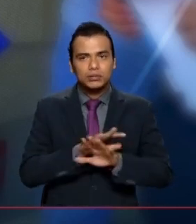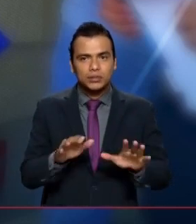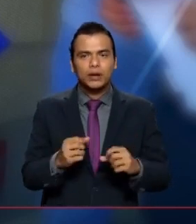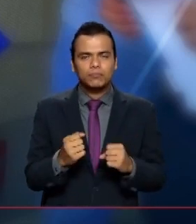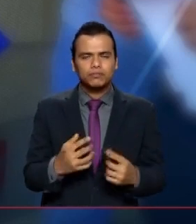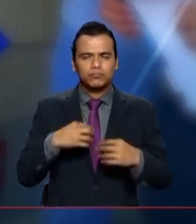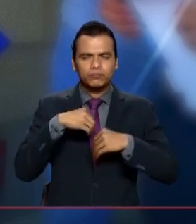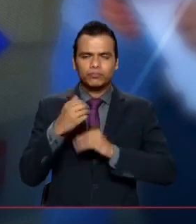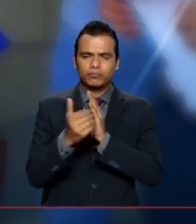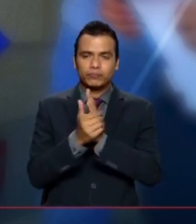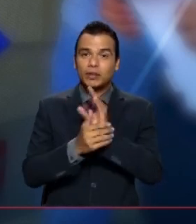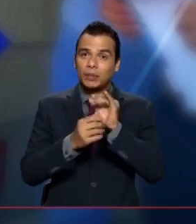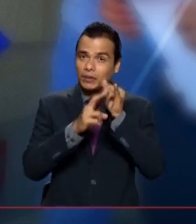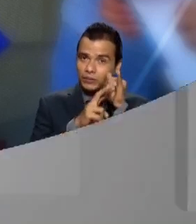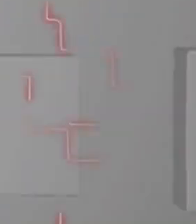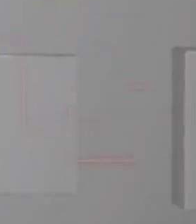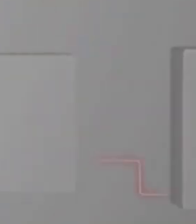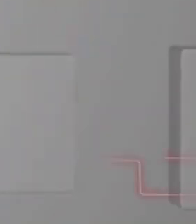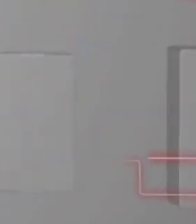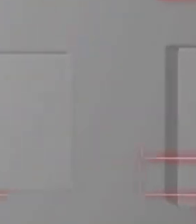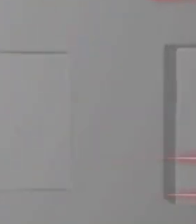área científica.